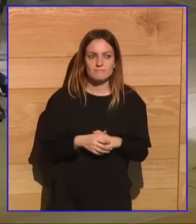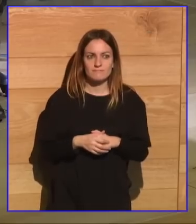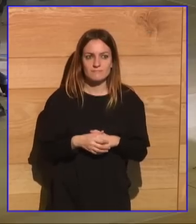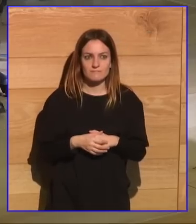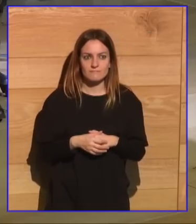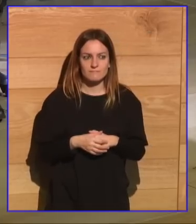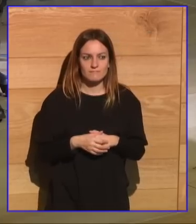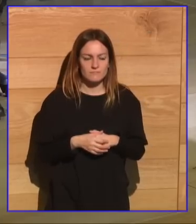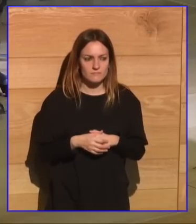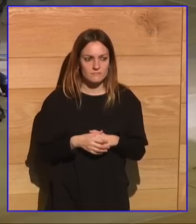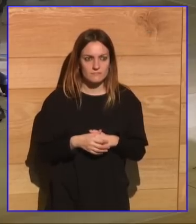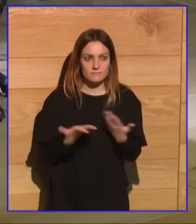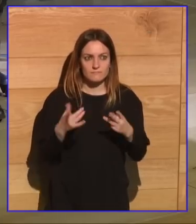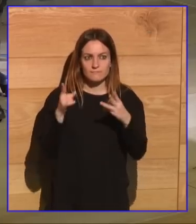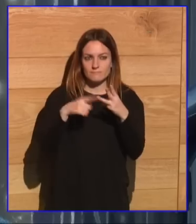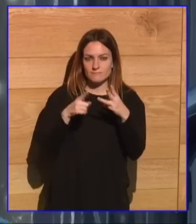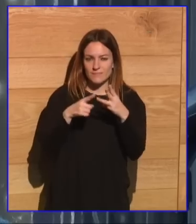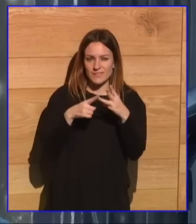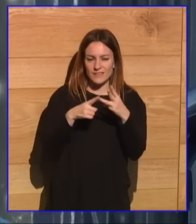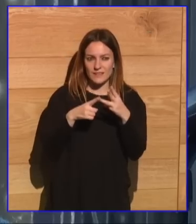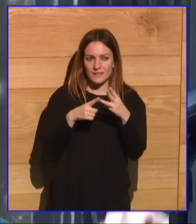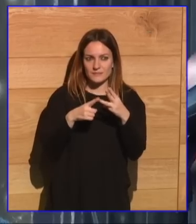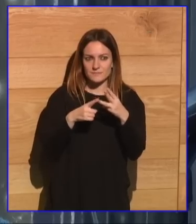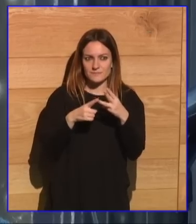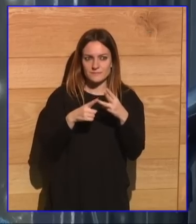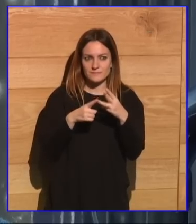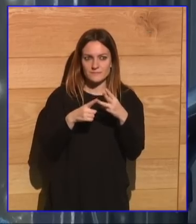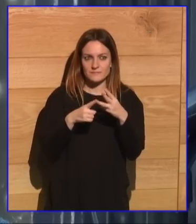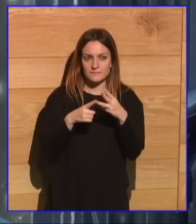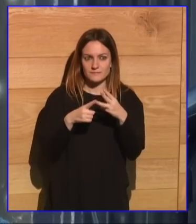la verdadera salud. Y la tercera es lo terrible